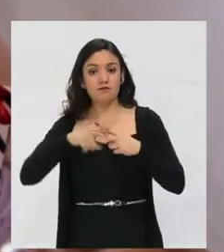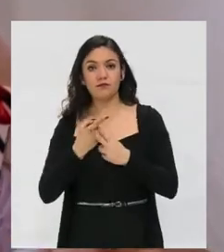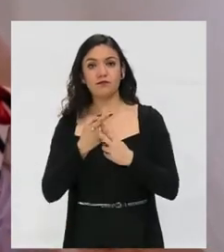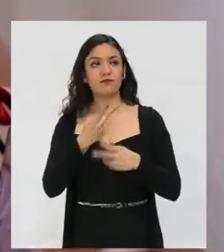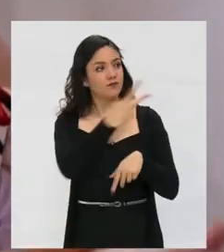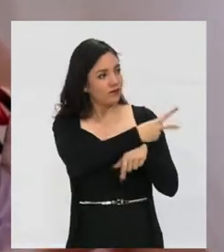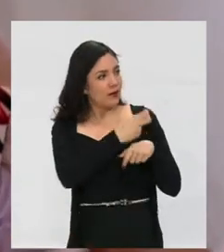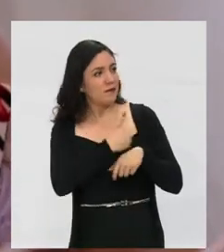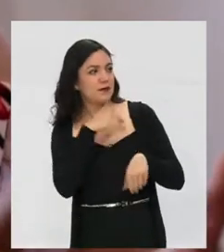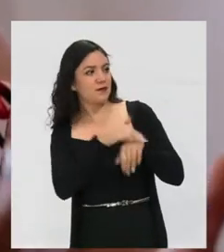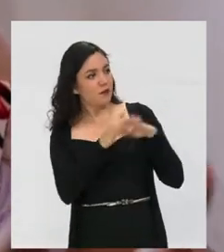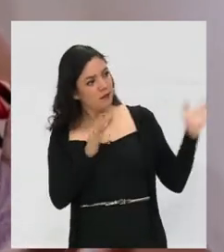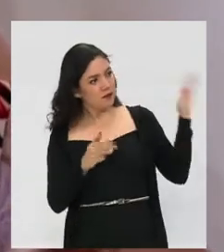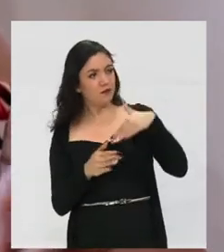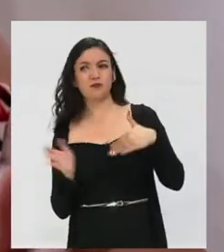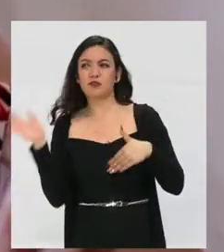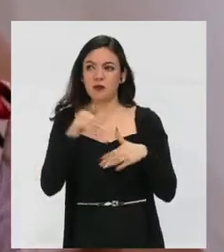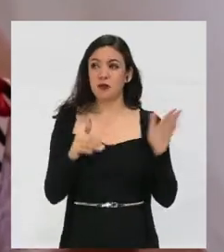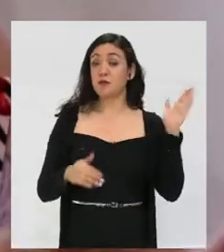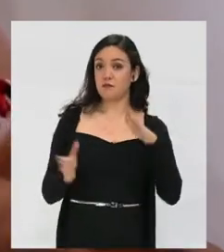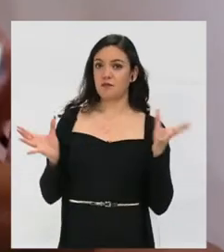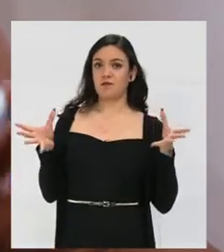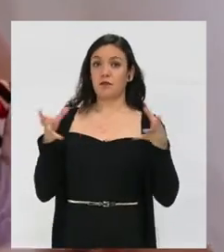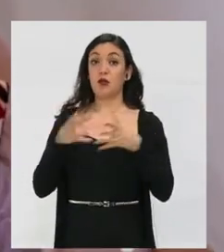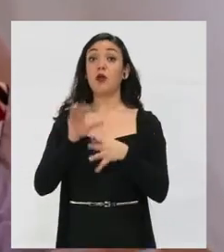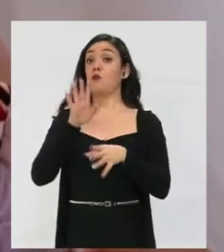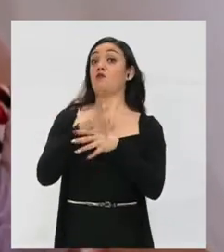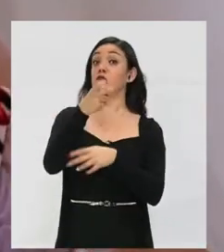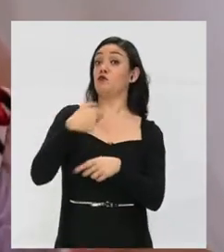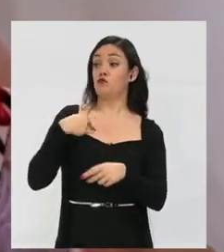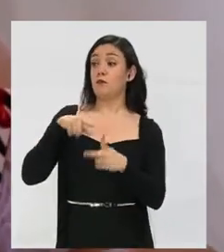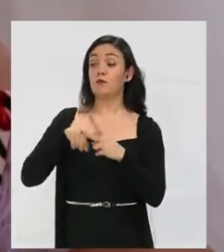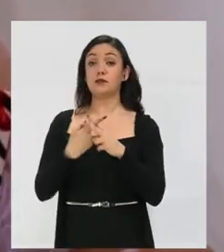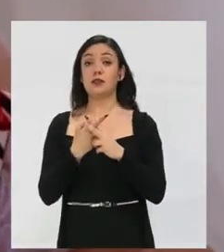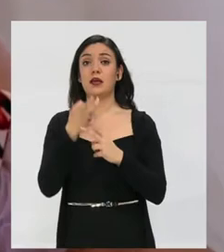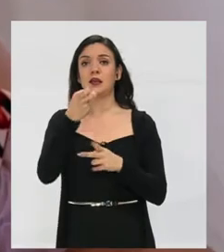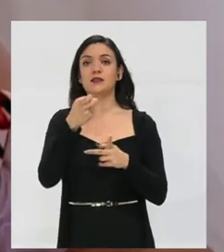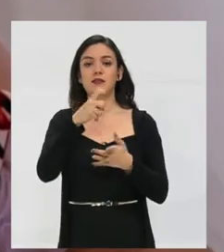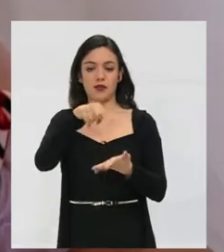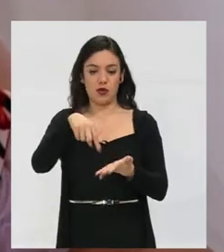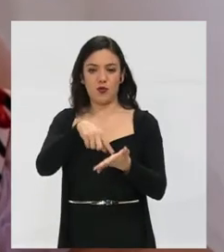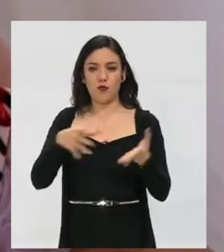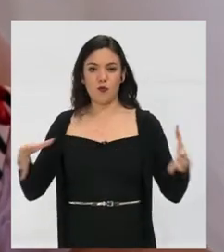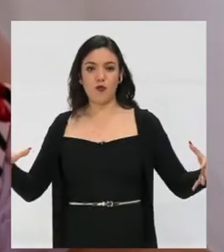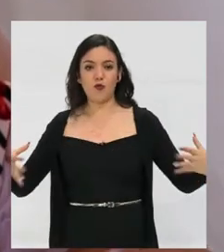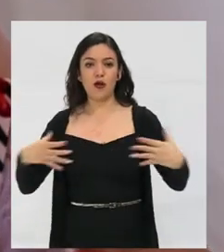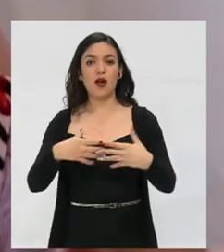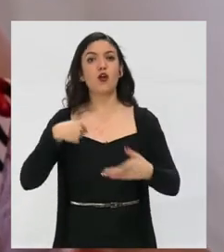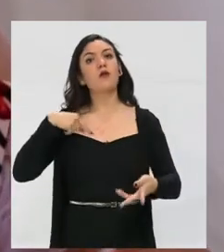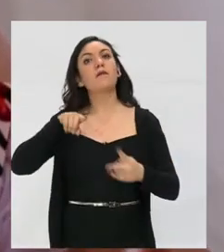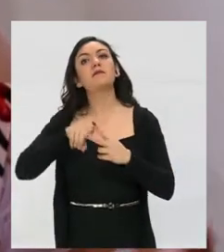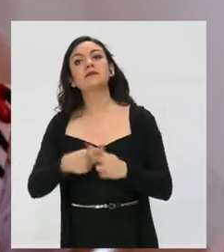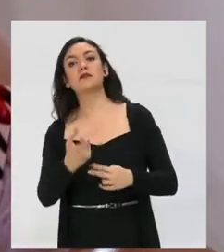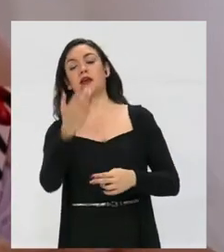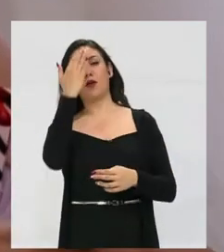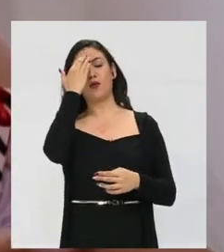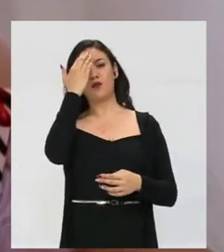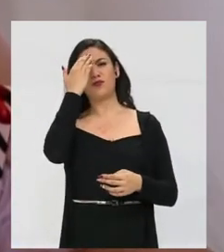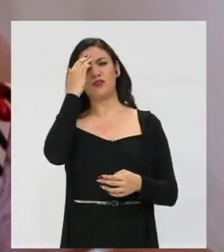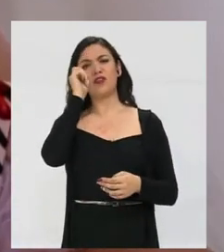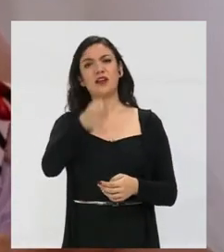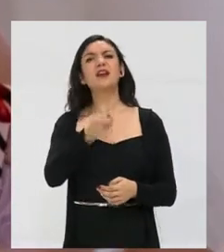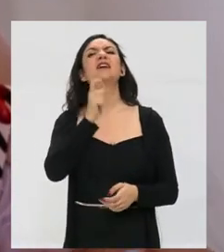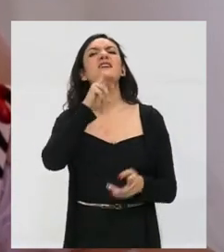De manera gratis yo iba a apoyar y yo empecé a invitar a compañeras. Por eso es que yo